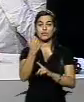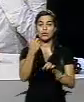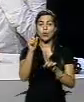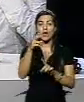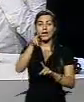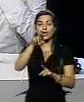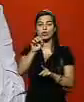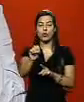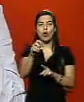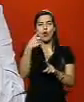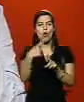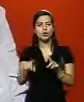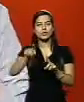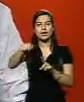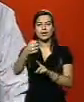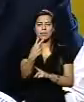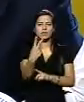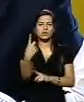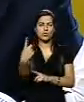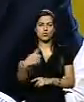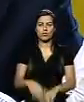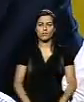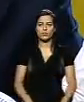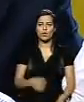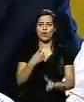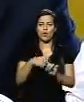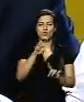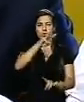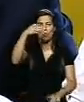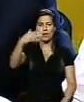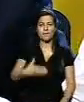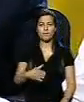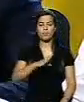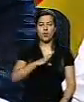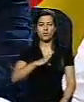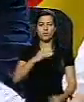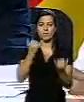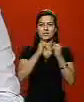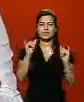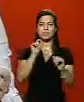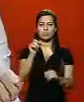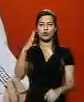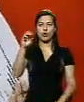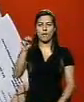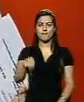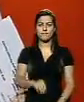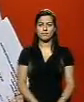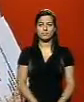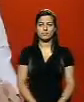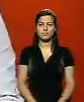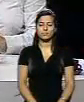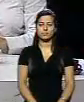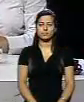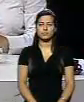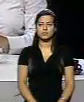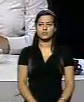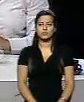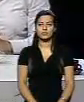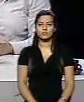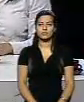Guanarito. Llanura TV, Canal 21 de Papelón. Las páginas, www.soberanatv.com. Y por supuesto.